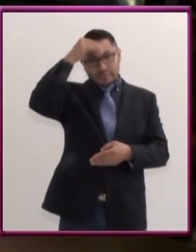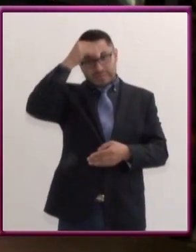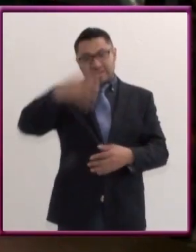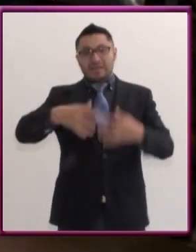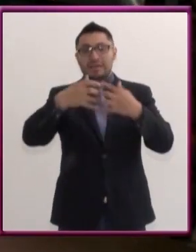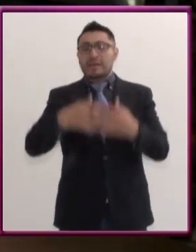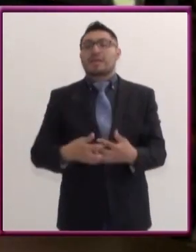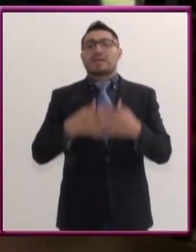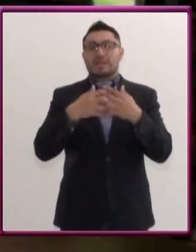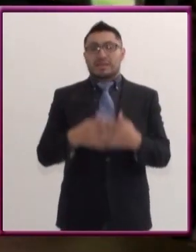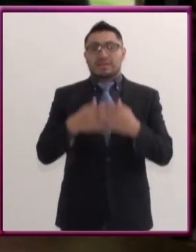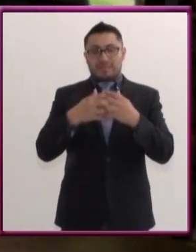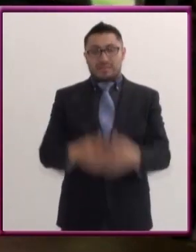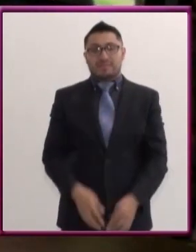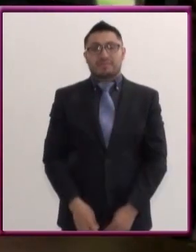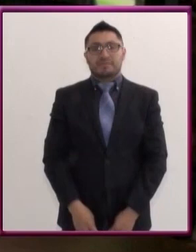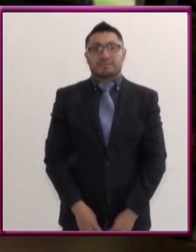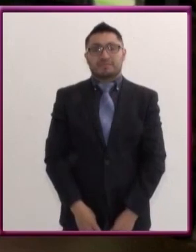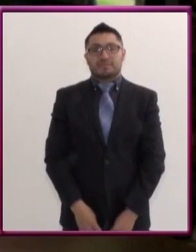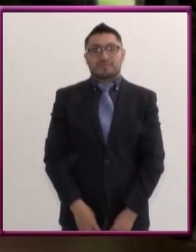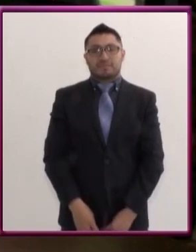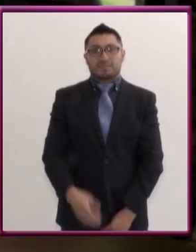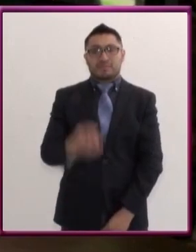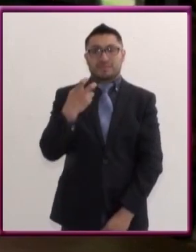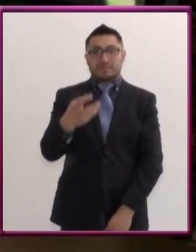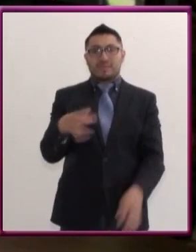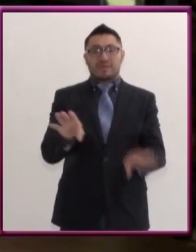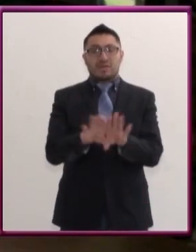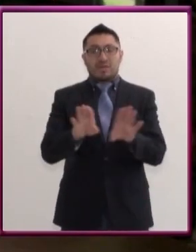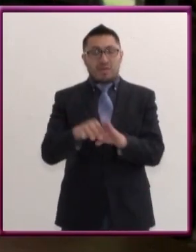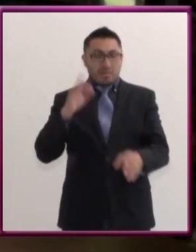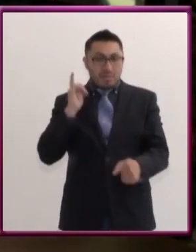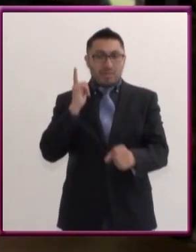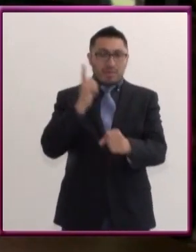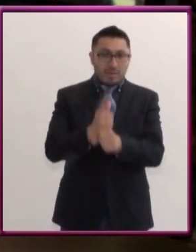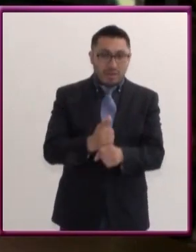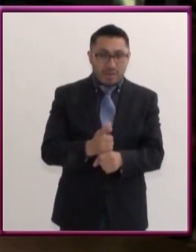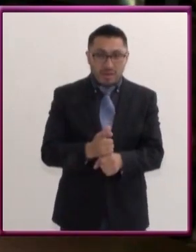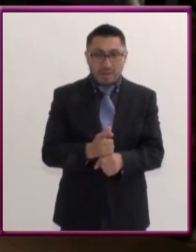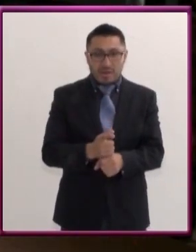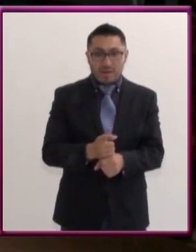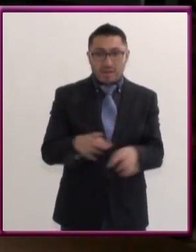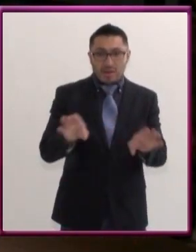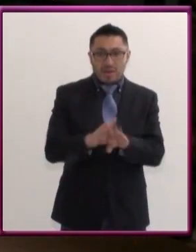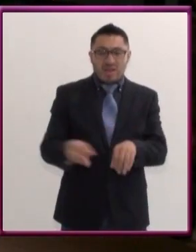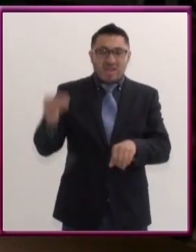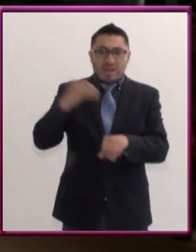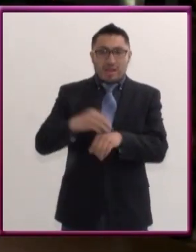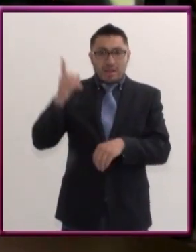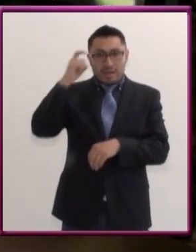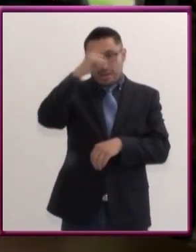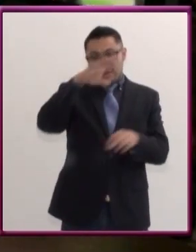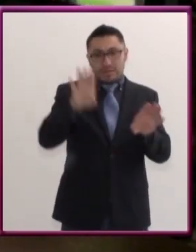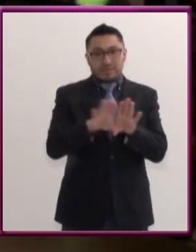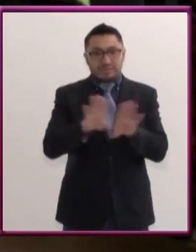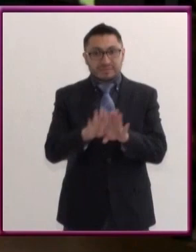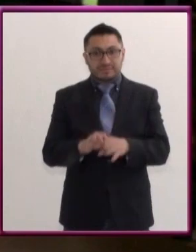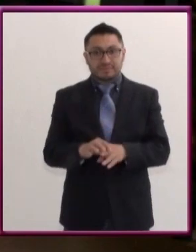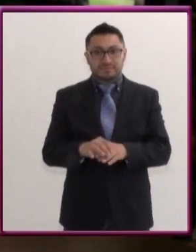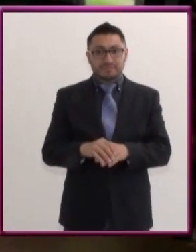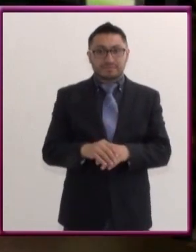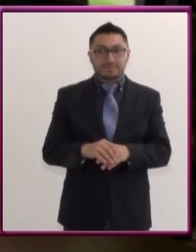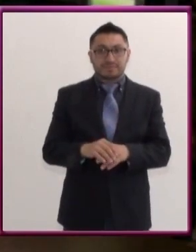learning o el aprendizaje de las máquinas, y esto es para predecir, por ejemplo, como comportamientos complejos como, no